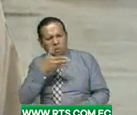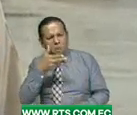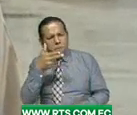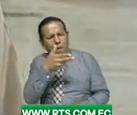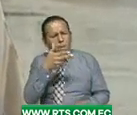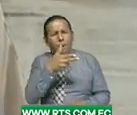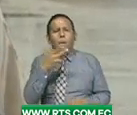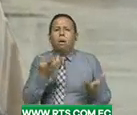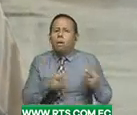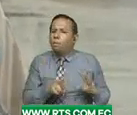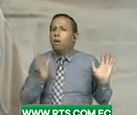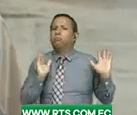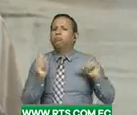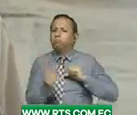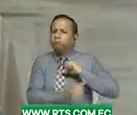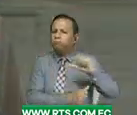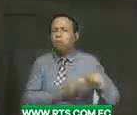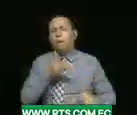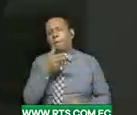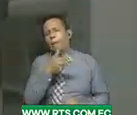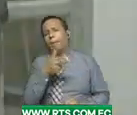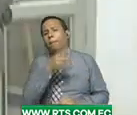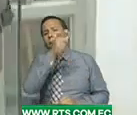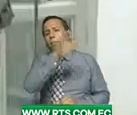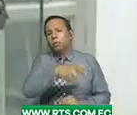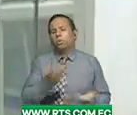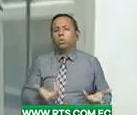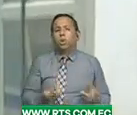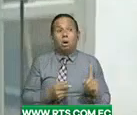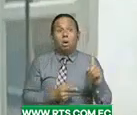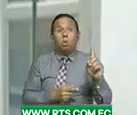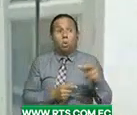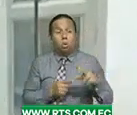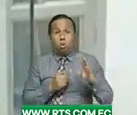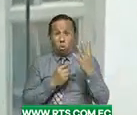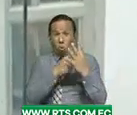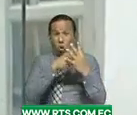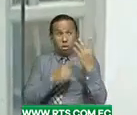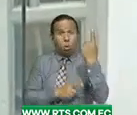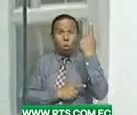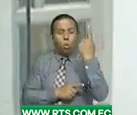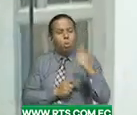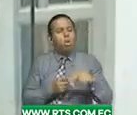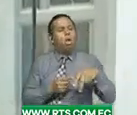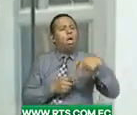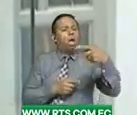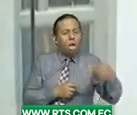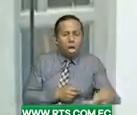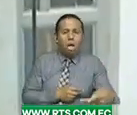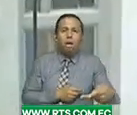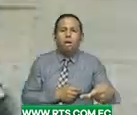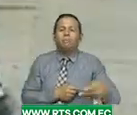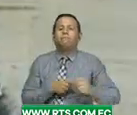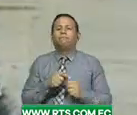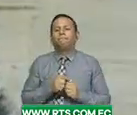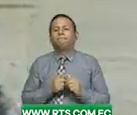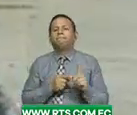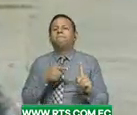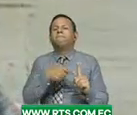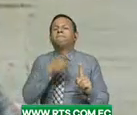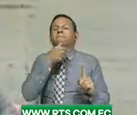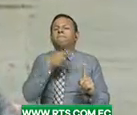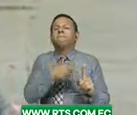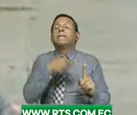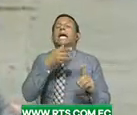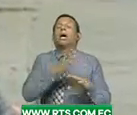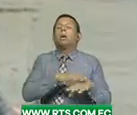realiza igual disparos hacia la persona. Es ahí que uno de los antisociales resultó herido. Uno de los heridos es el delincuente